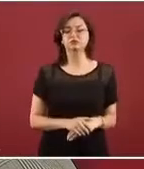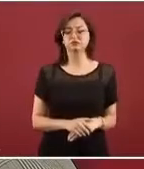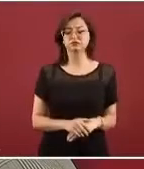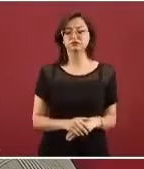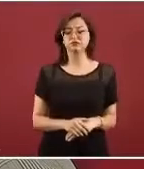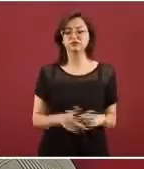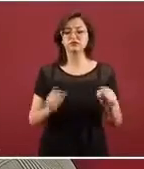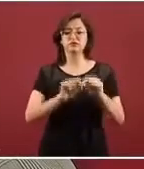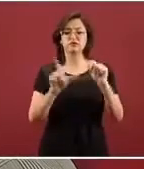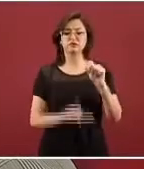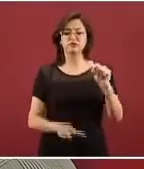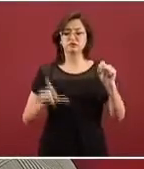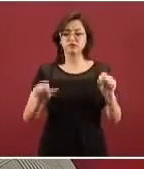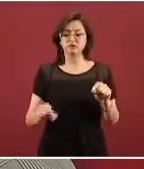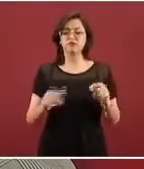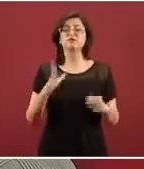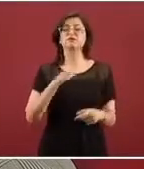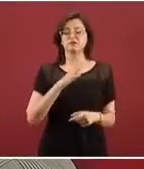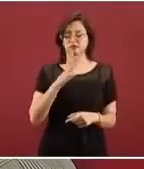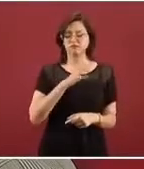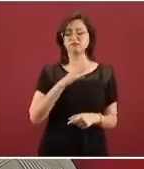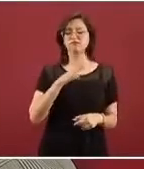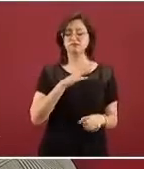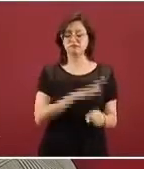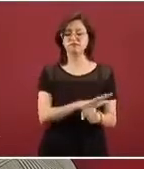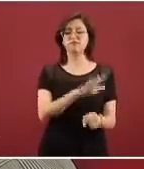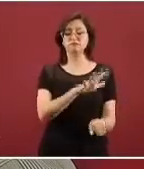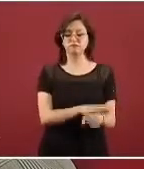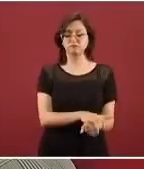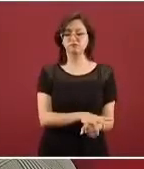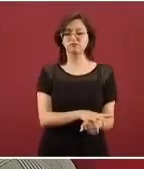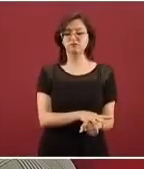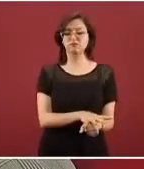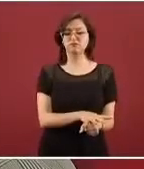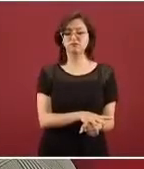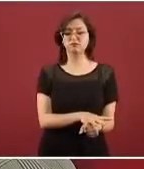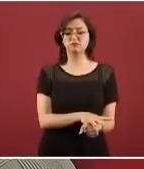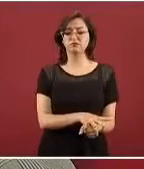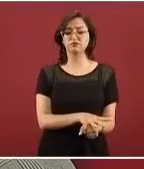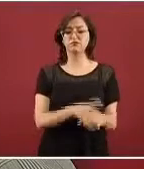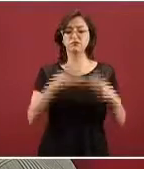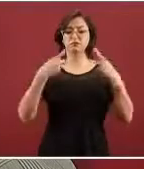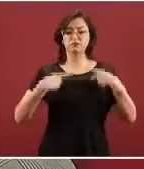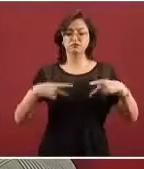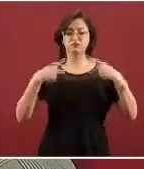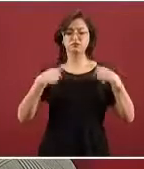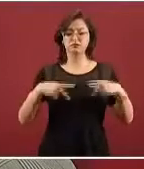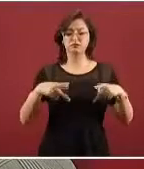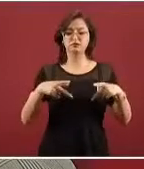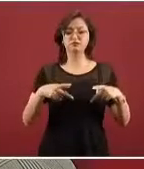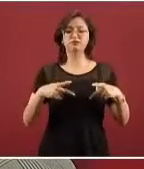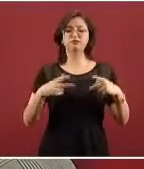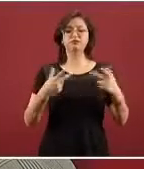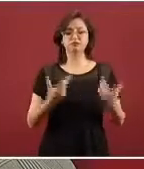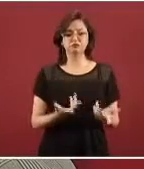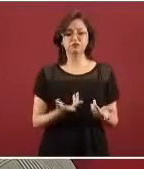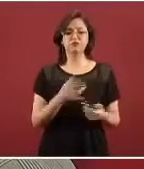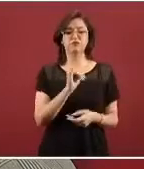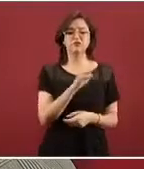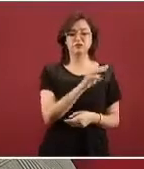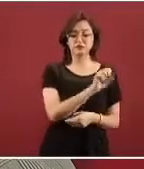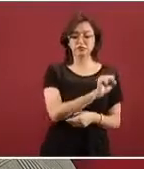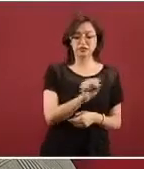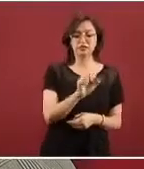distribuidos en el país tanto para el apoyo de la población con seguridad social